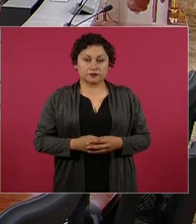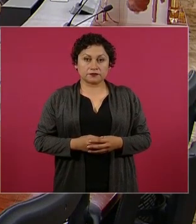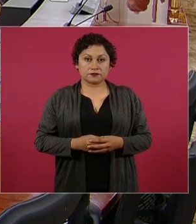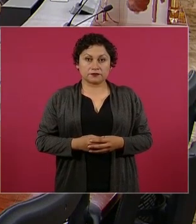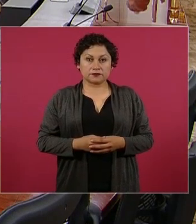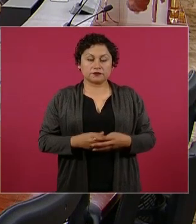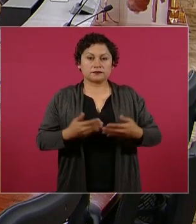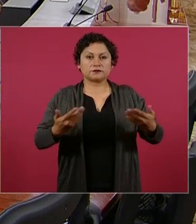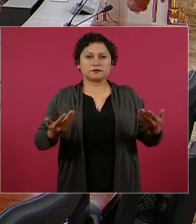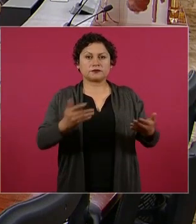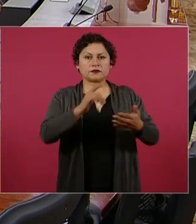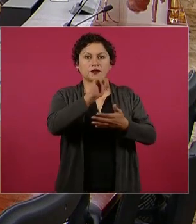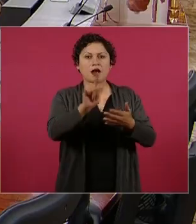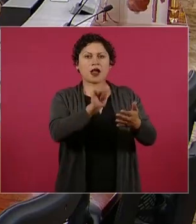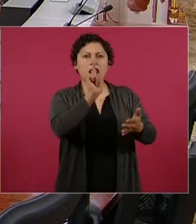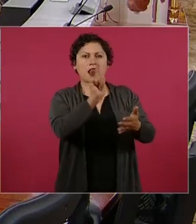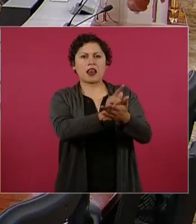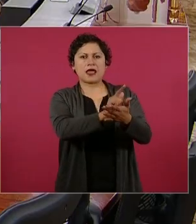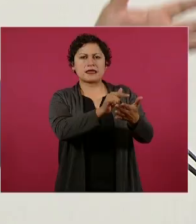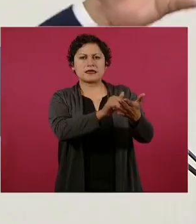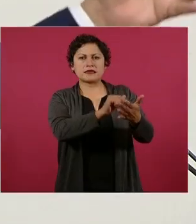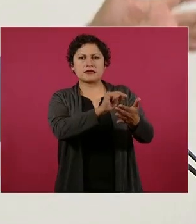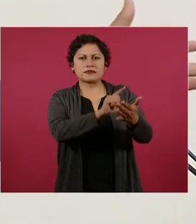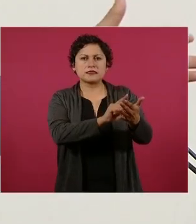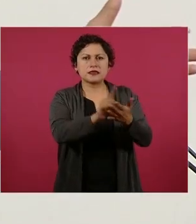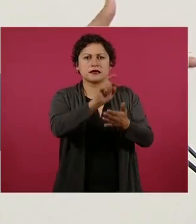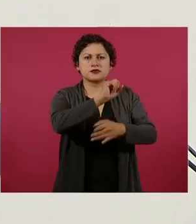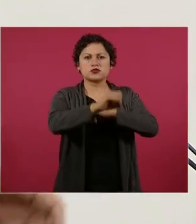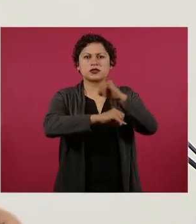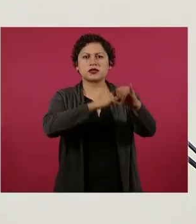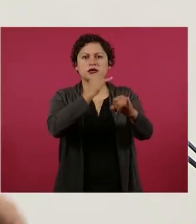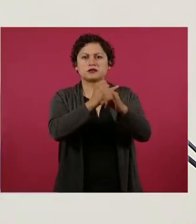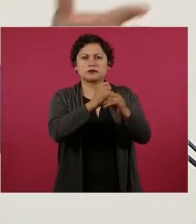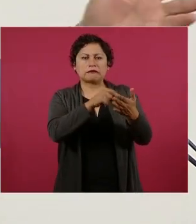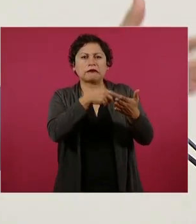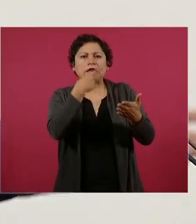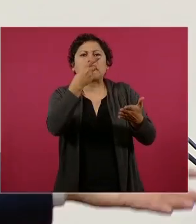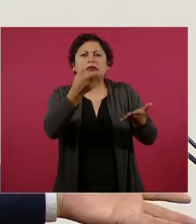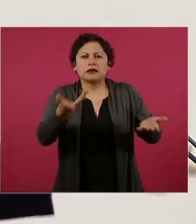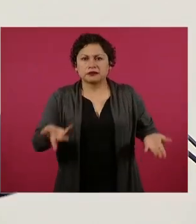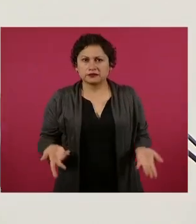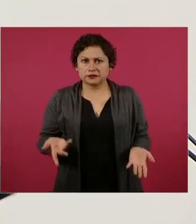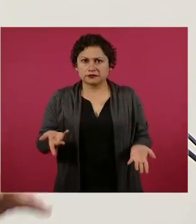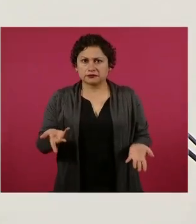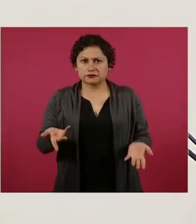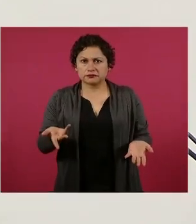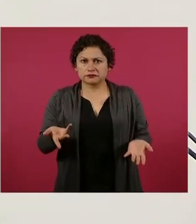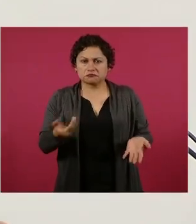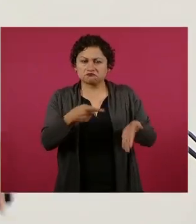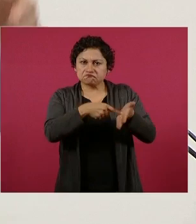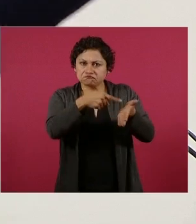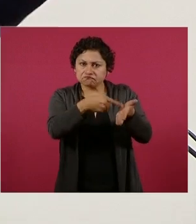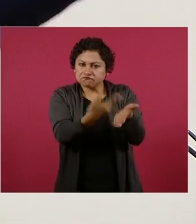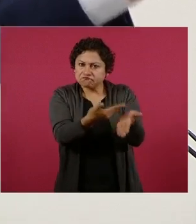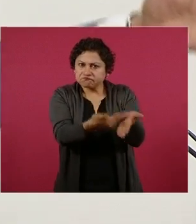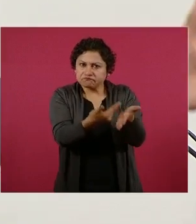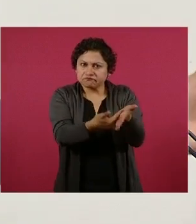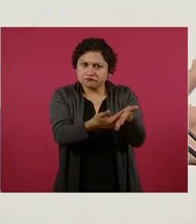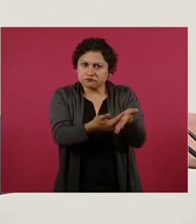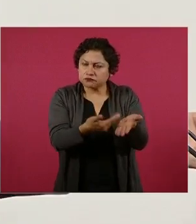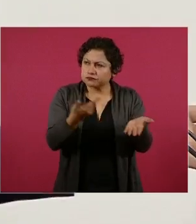la ley? ¿Qué dice el derecho internacional en esta materia? ¿Cuál es su fundamento? ¿Quién le